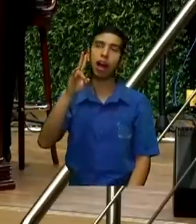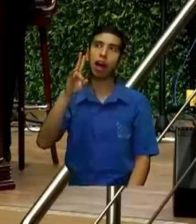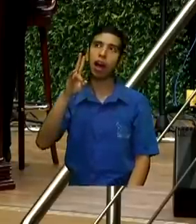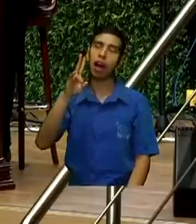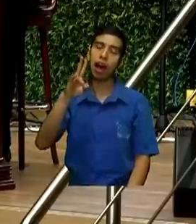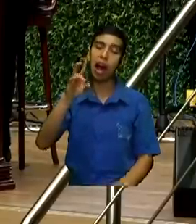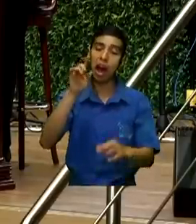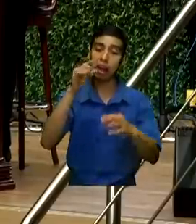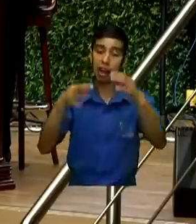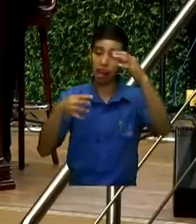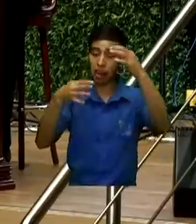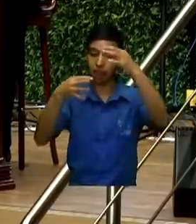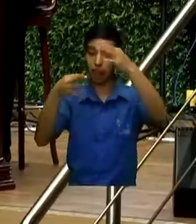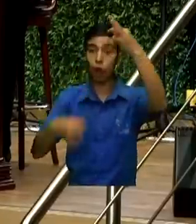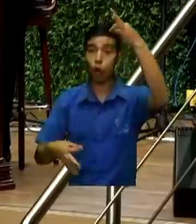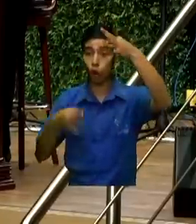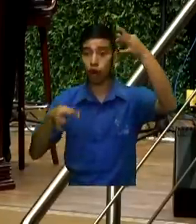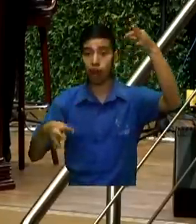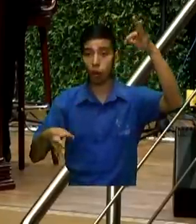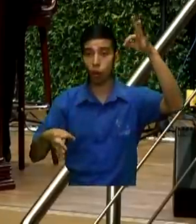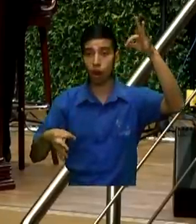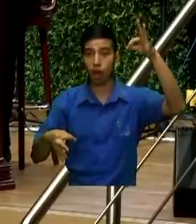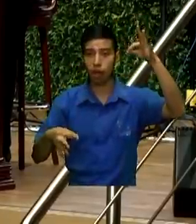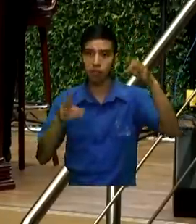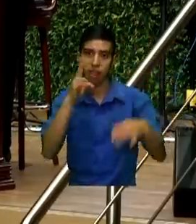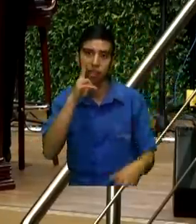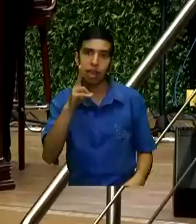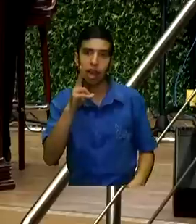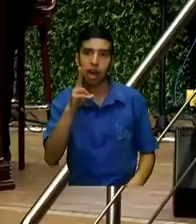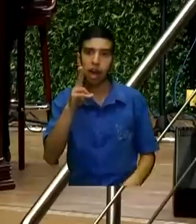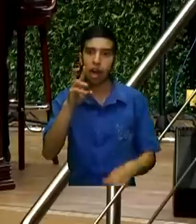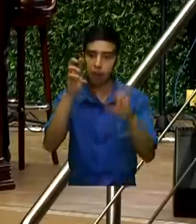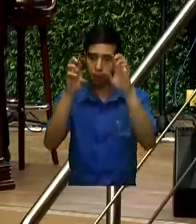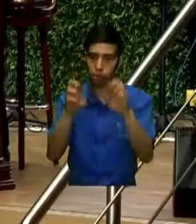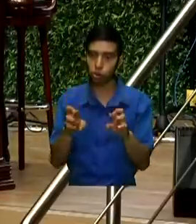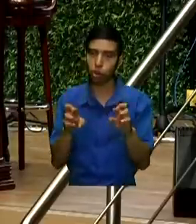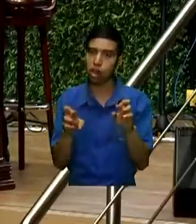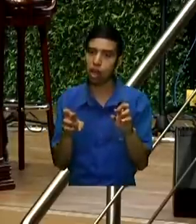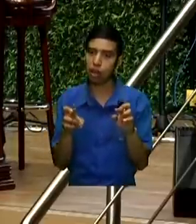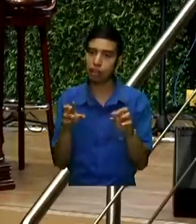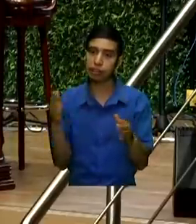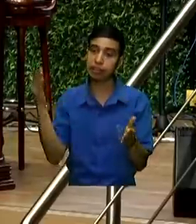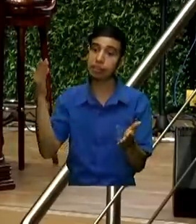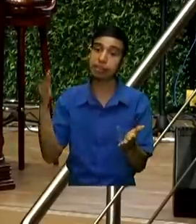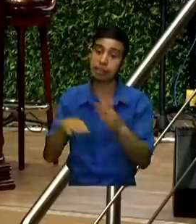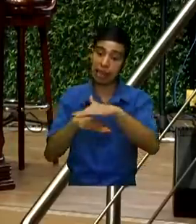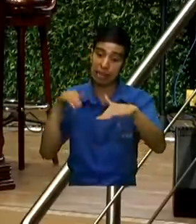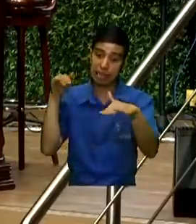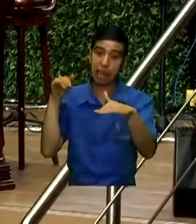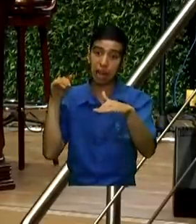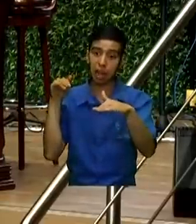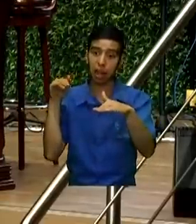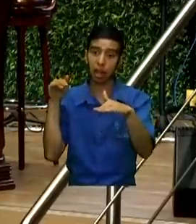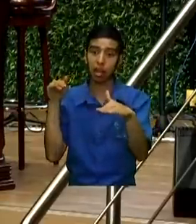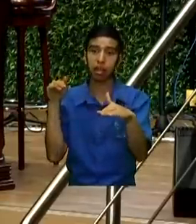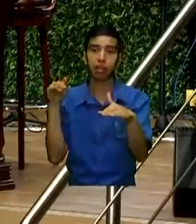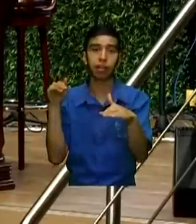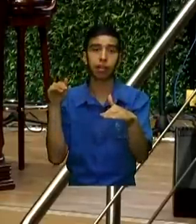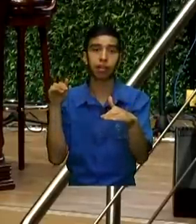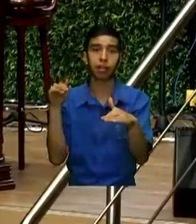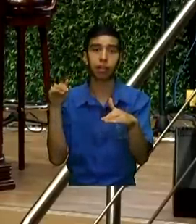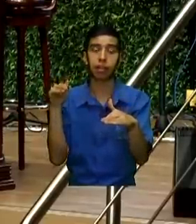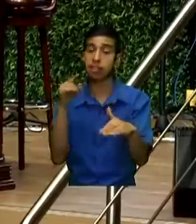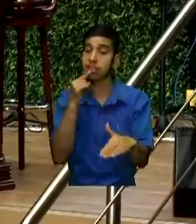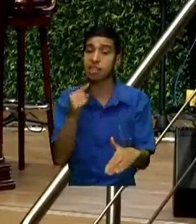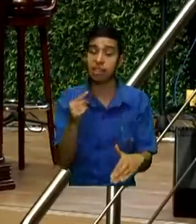malmatar y entonces quiere usarme. La mandé al hospital. No sabemos, dijeron los médicos, está creciéndole